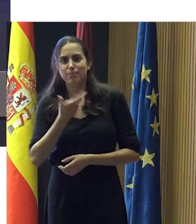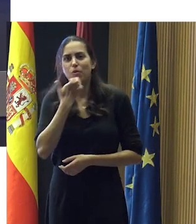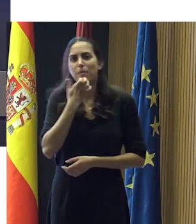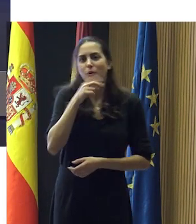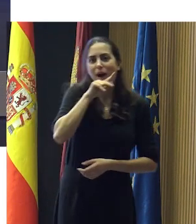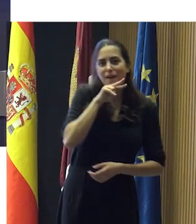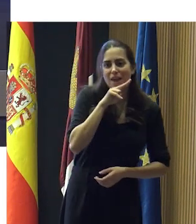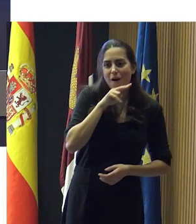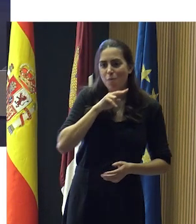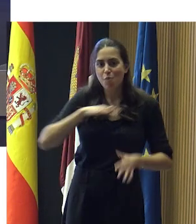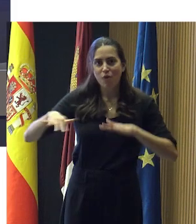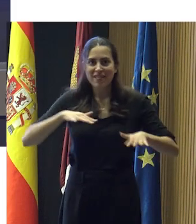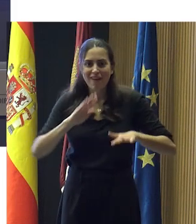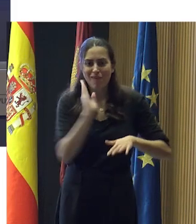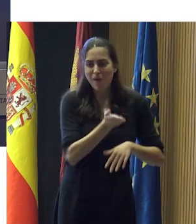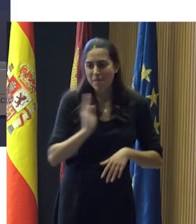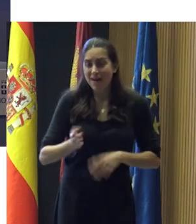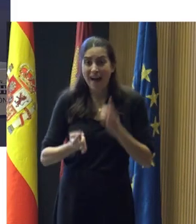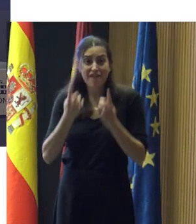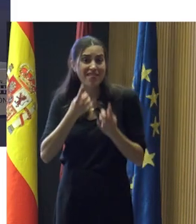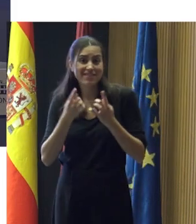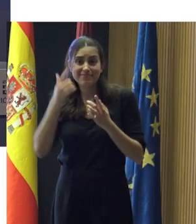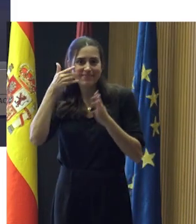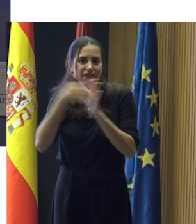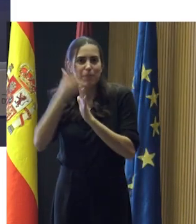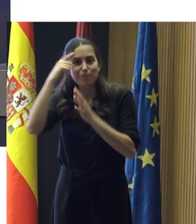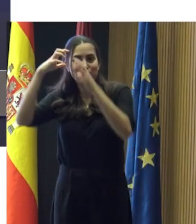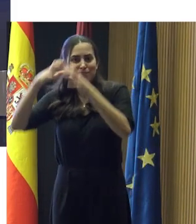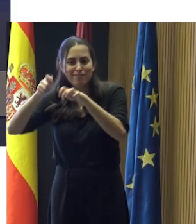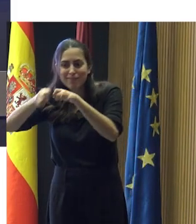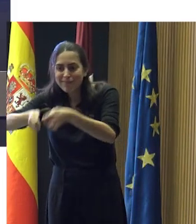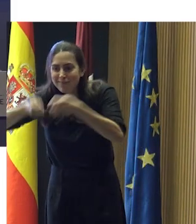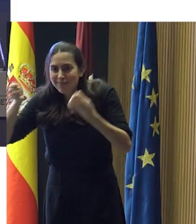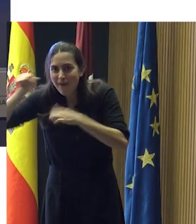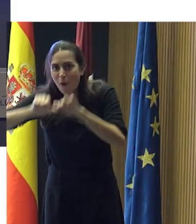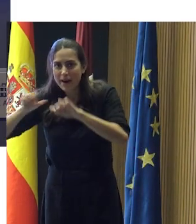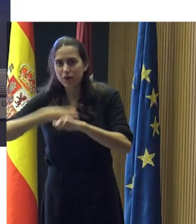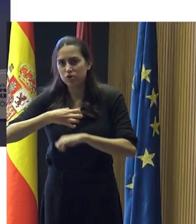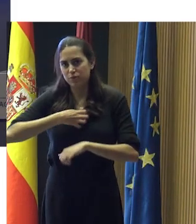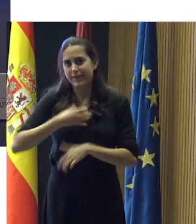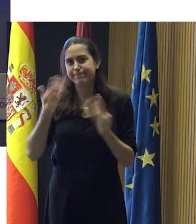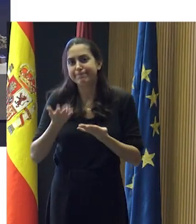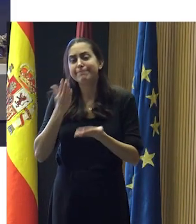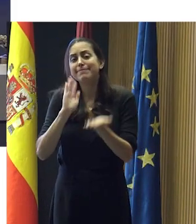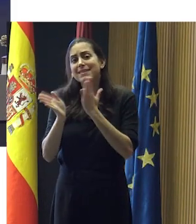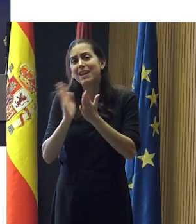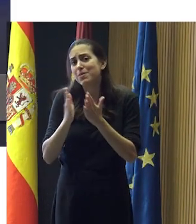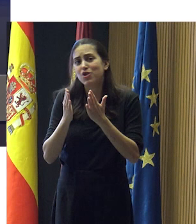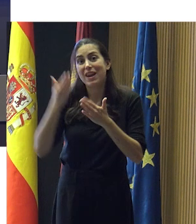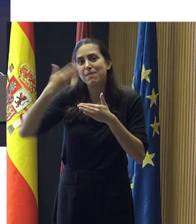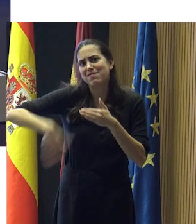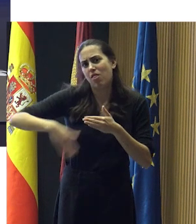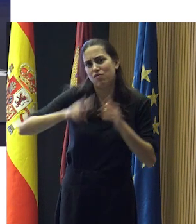el habla, la movilidad, entonces a veces no se pueden operar. Esto significa que su tratamiento va a estar también muy limitado a quimioterapia